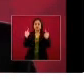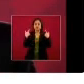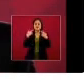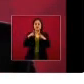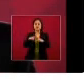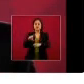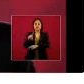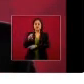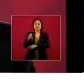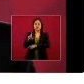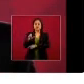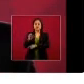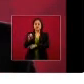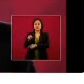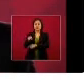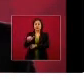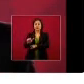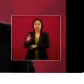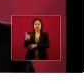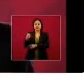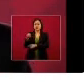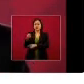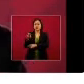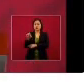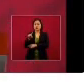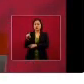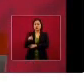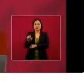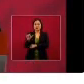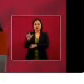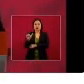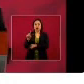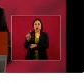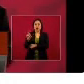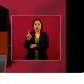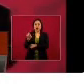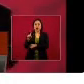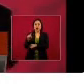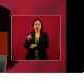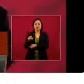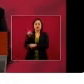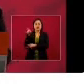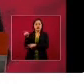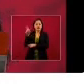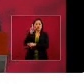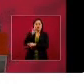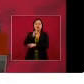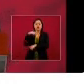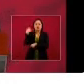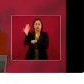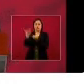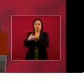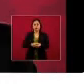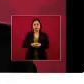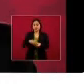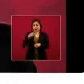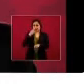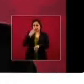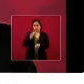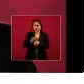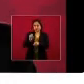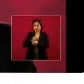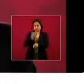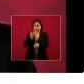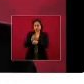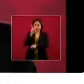asesinato de una activista ella obviamente no voy a decir ahí estuvo cuando pasó esta situación no